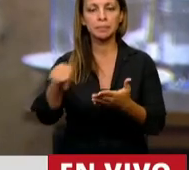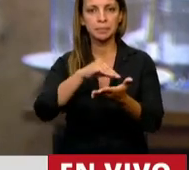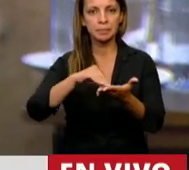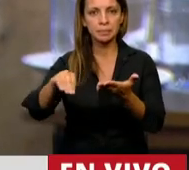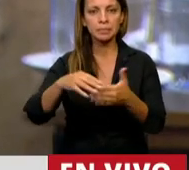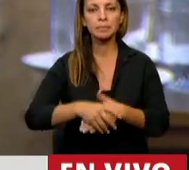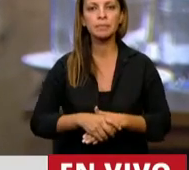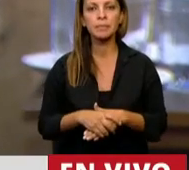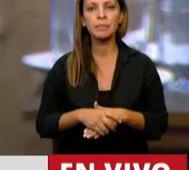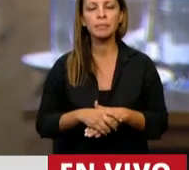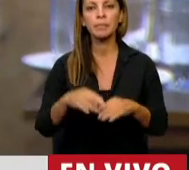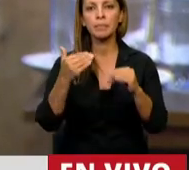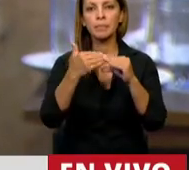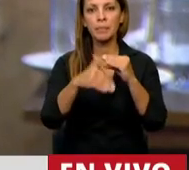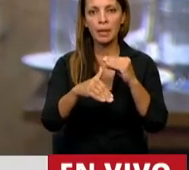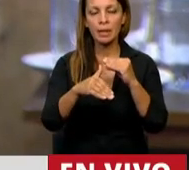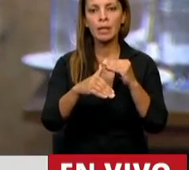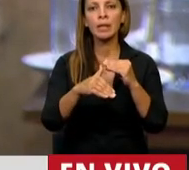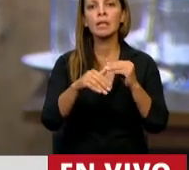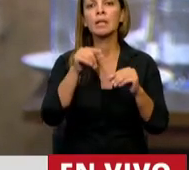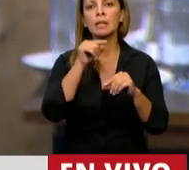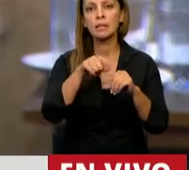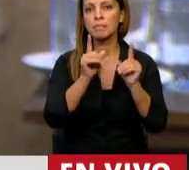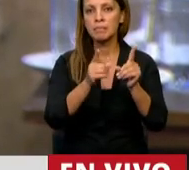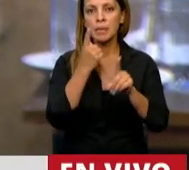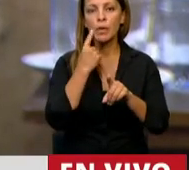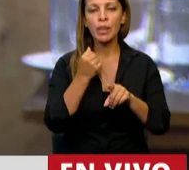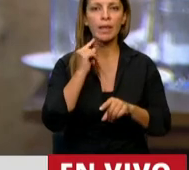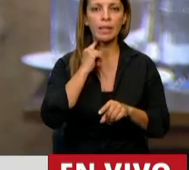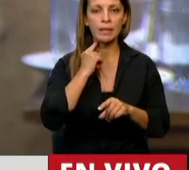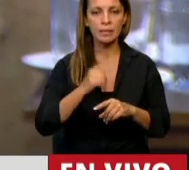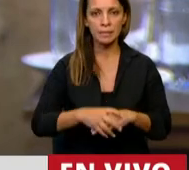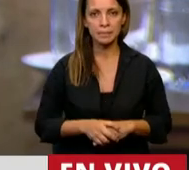Diputados. Correo electrónico que se remitió el mismo día 13.